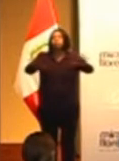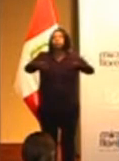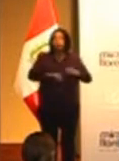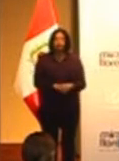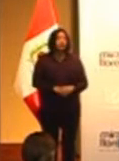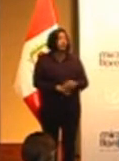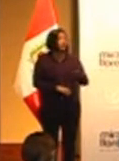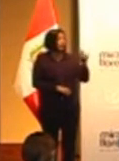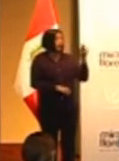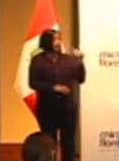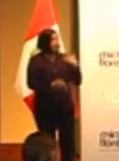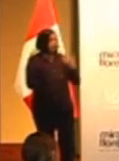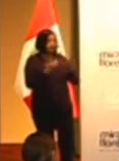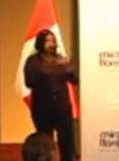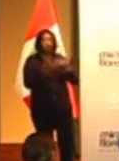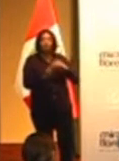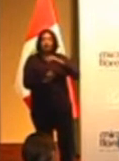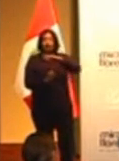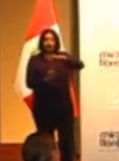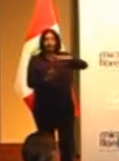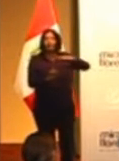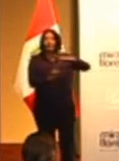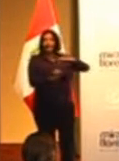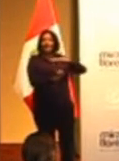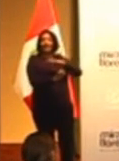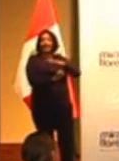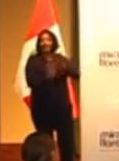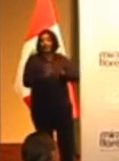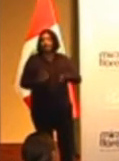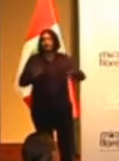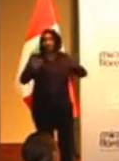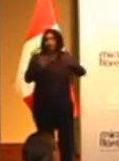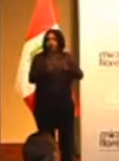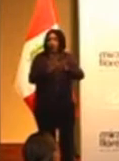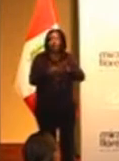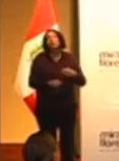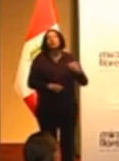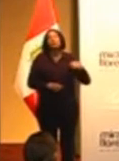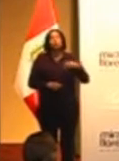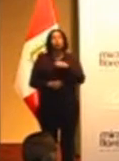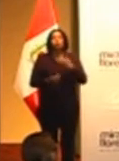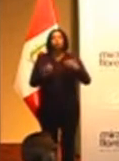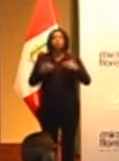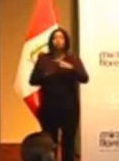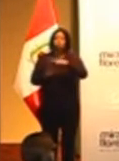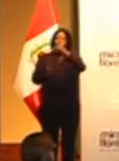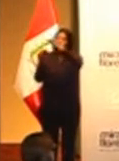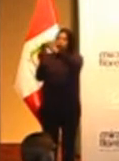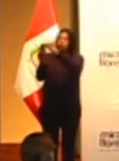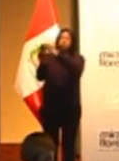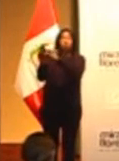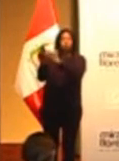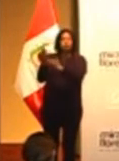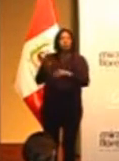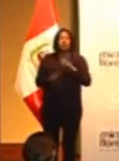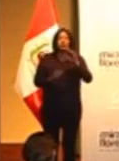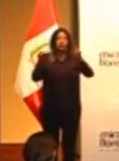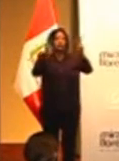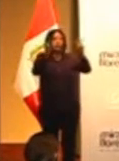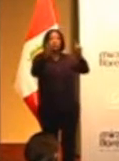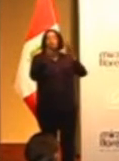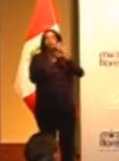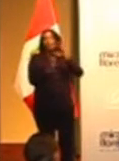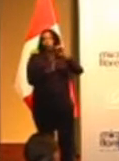Habíamos hablado de que también lo ambiental tiene un componente de importancia. Tenemos programas muy exitosos como Basura que